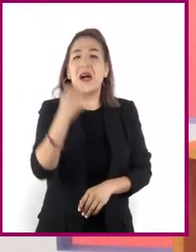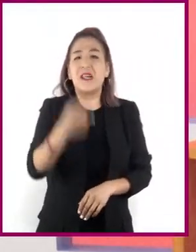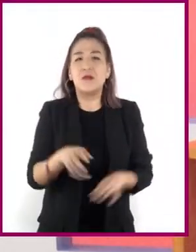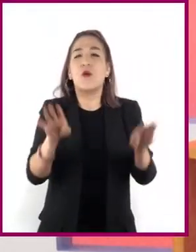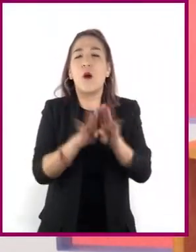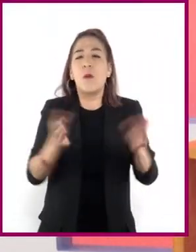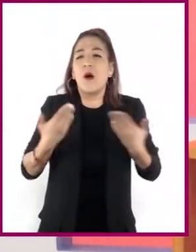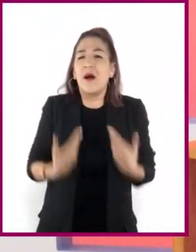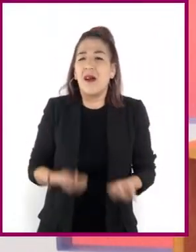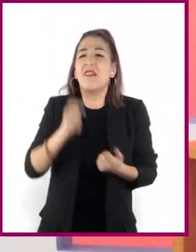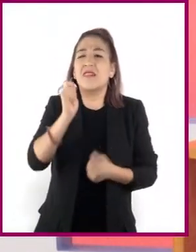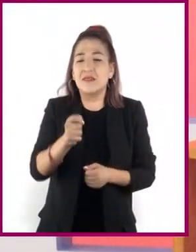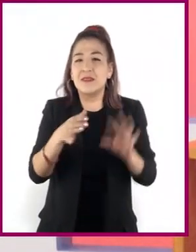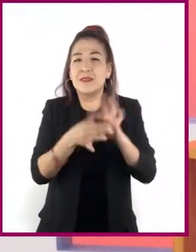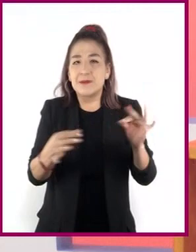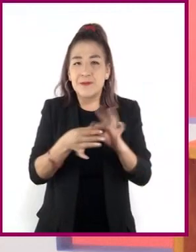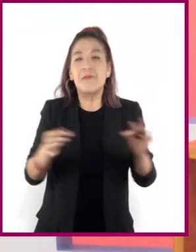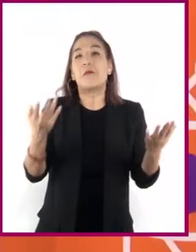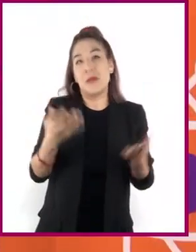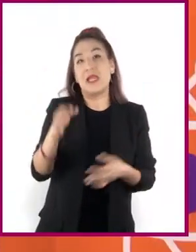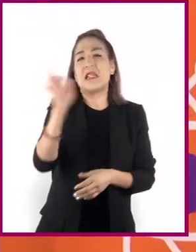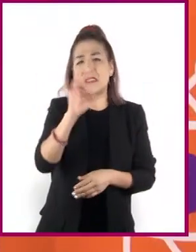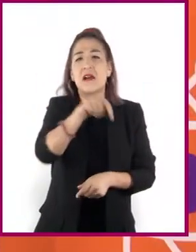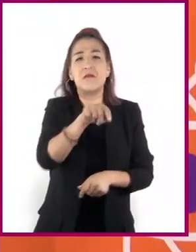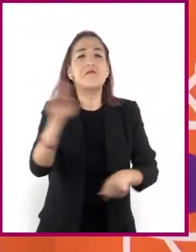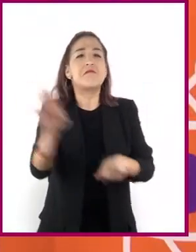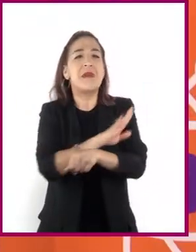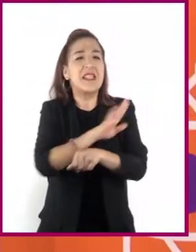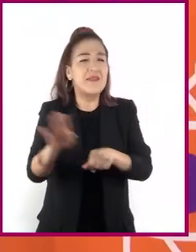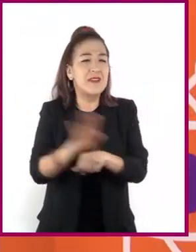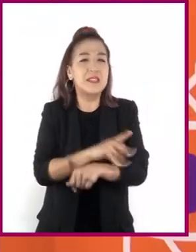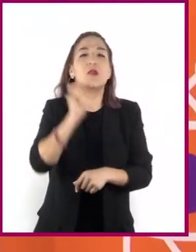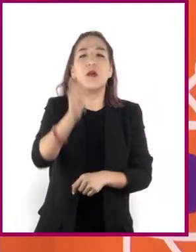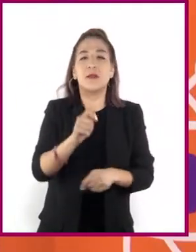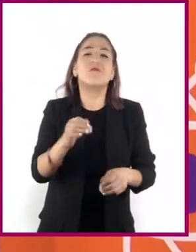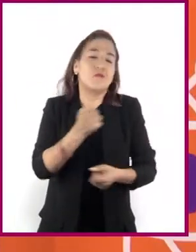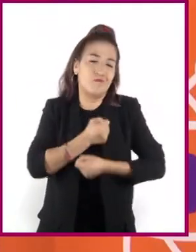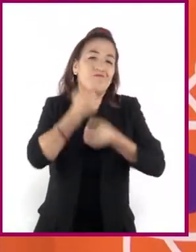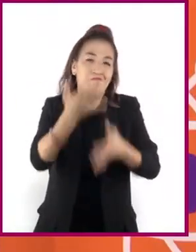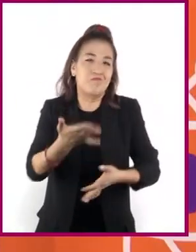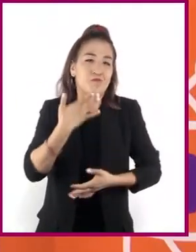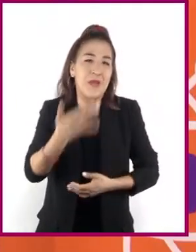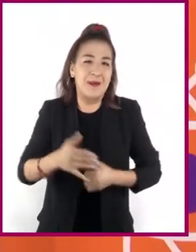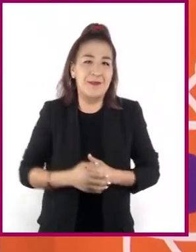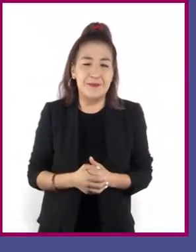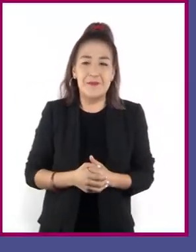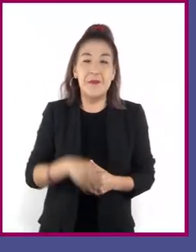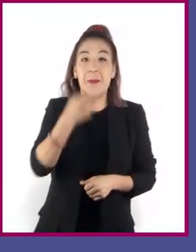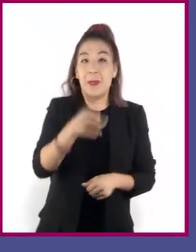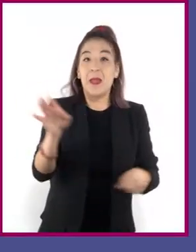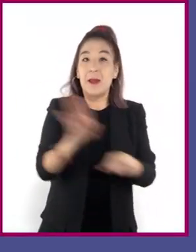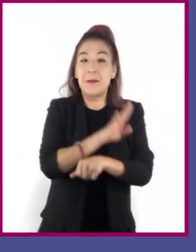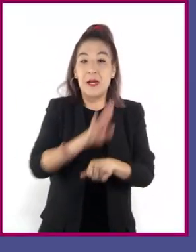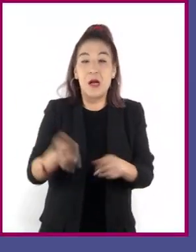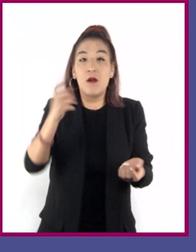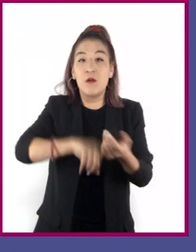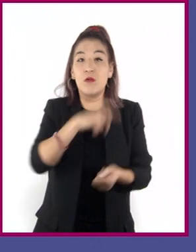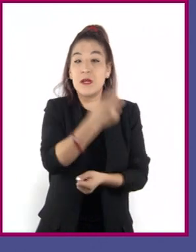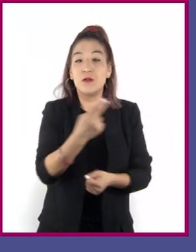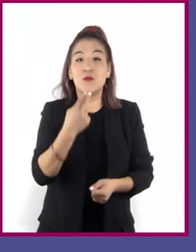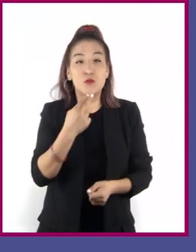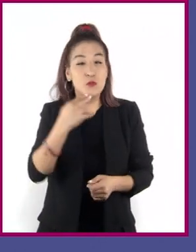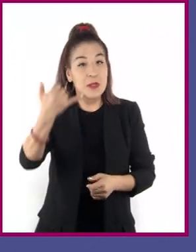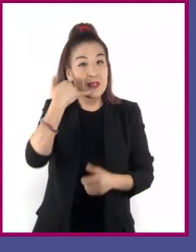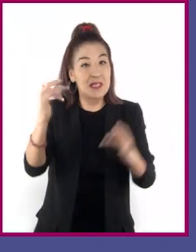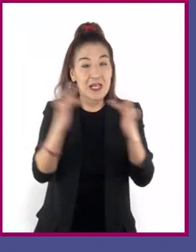sobreentiende pues lo menciona como ventajas vale la pena expresarle las ventajas que tiene el uso del celular